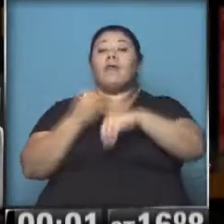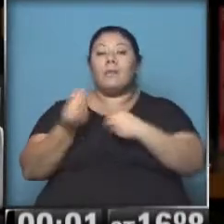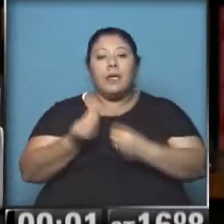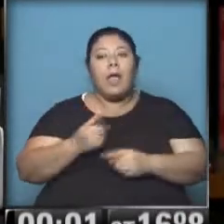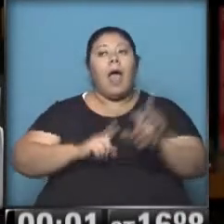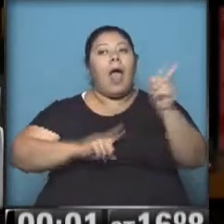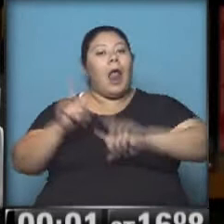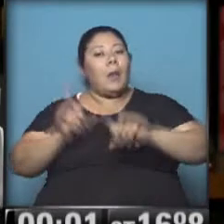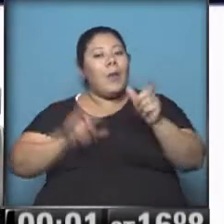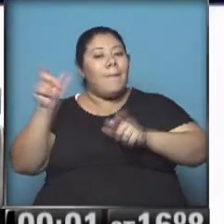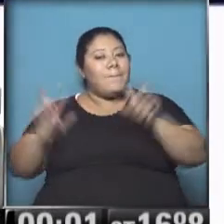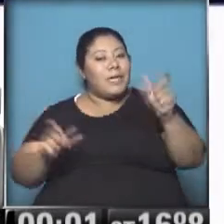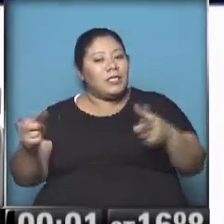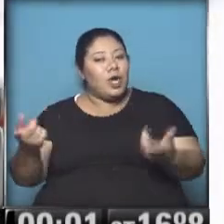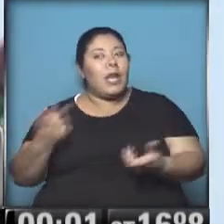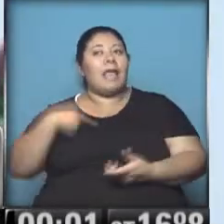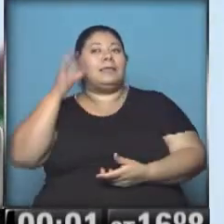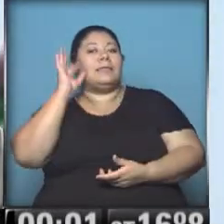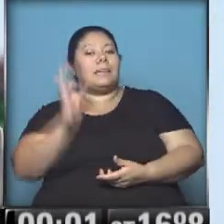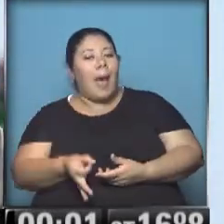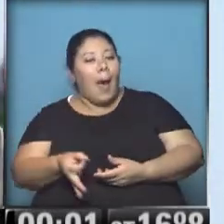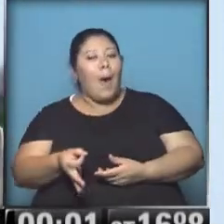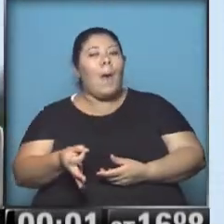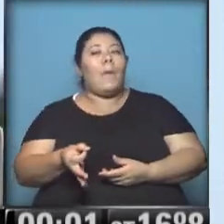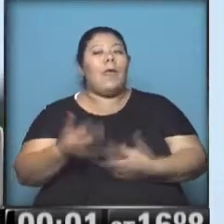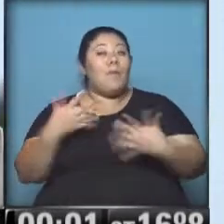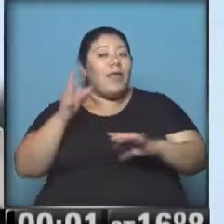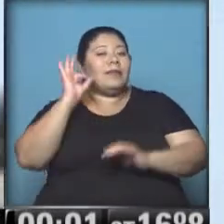puede leer que la casa está más vulnerable o vacía.